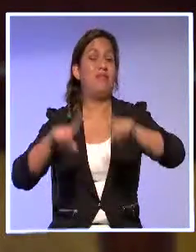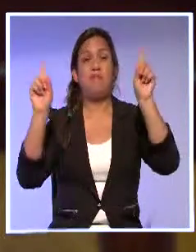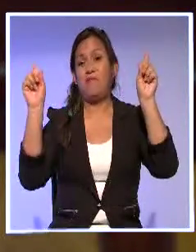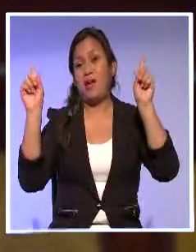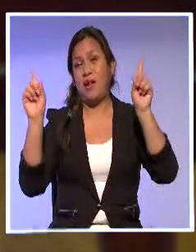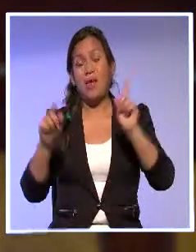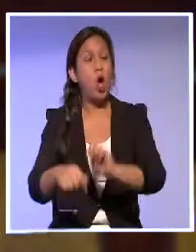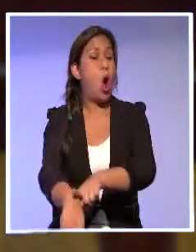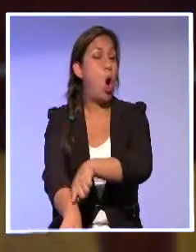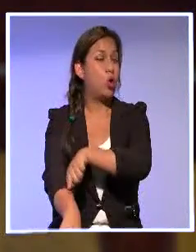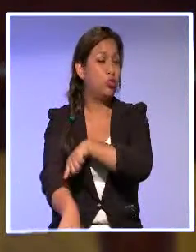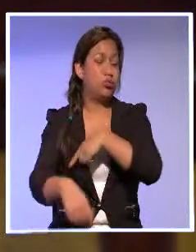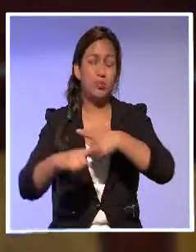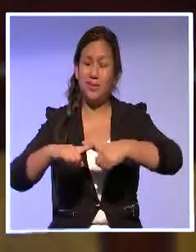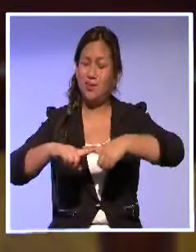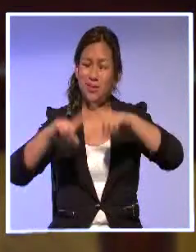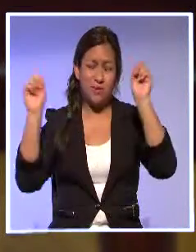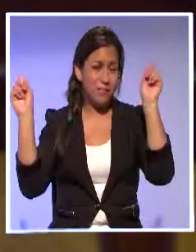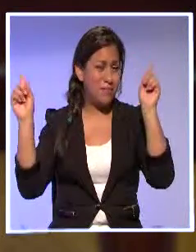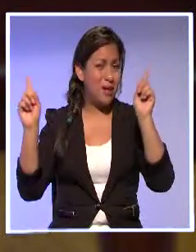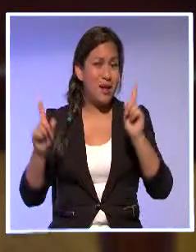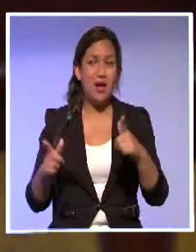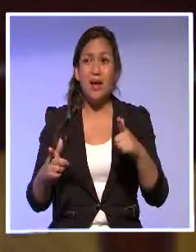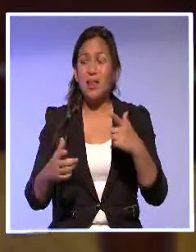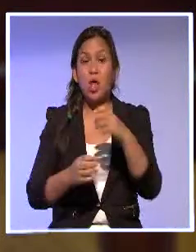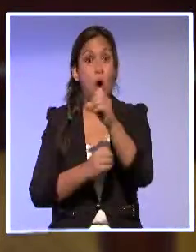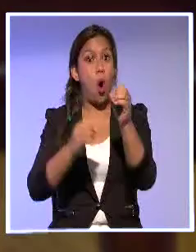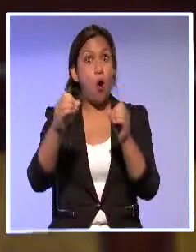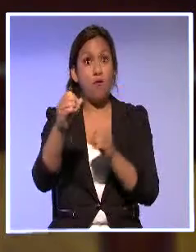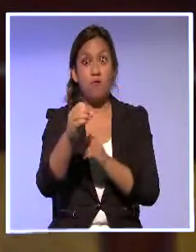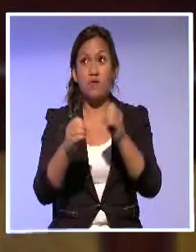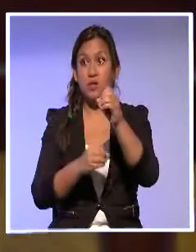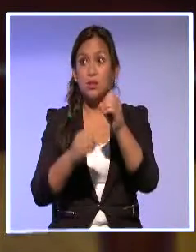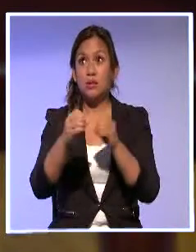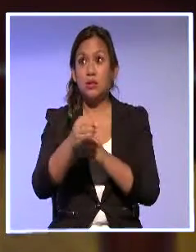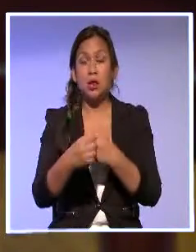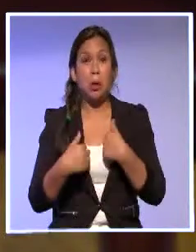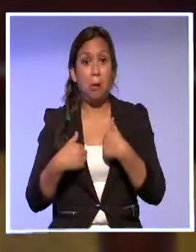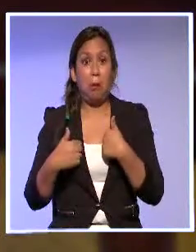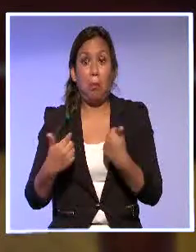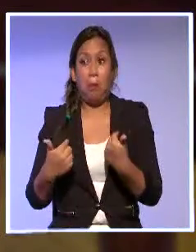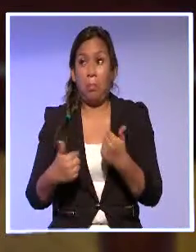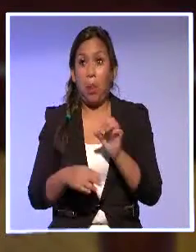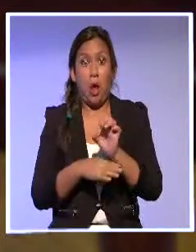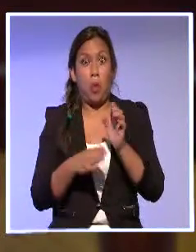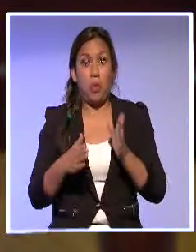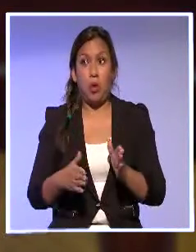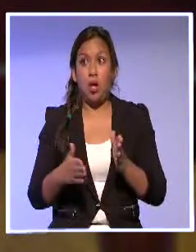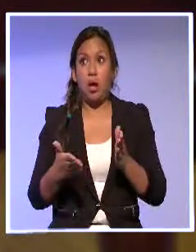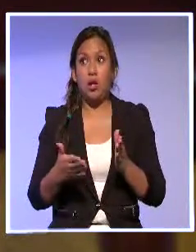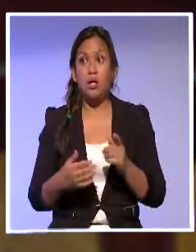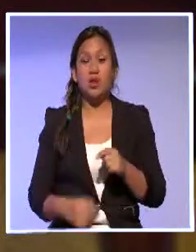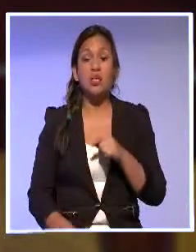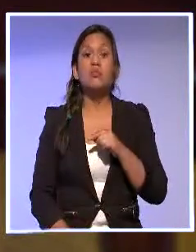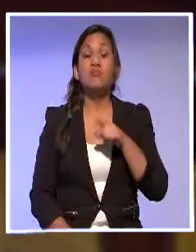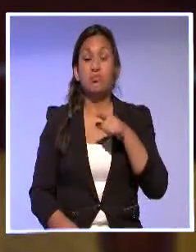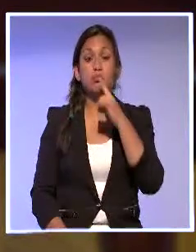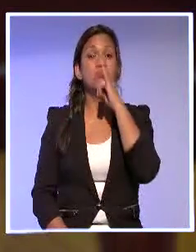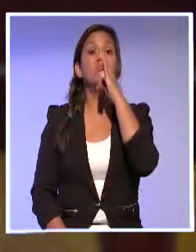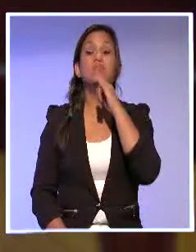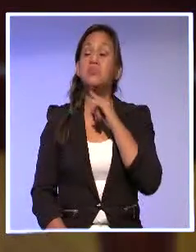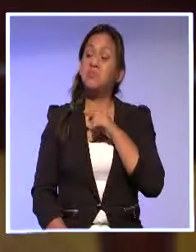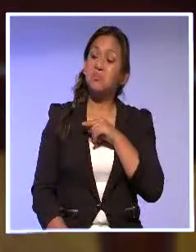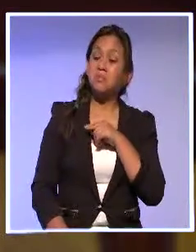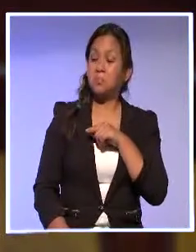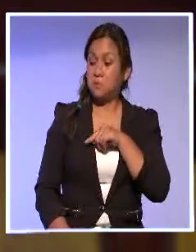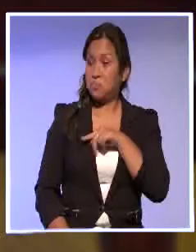costumbres son distintas a las oficinas pues a uno como migrante no es como ya lo miran siempre un poco raro o sea